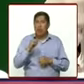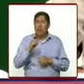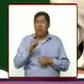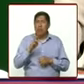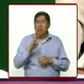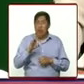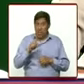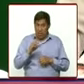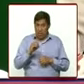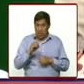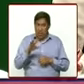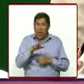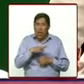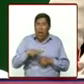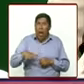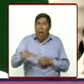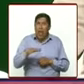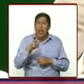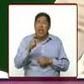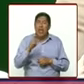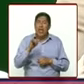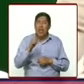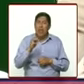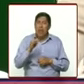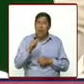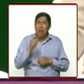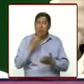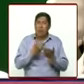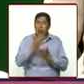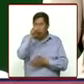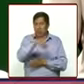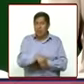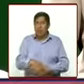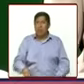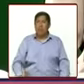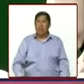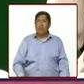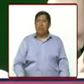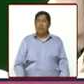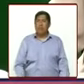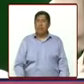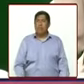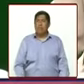es pobladora de Ixiamas. Marcela, ¿cómo estás? Muy buenas noches.